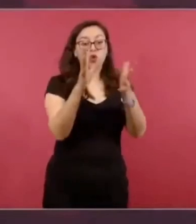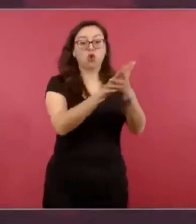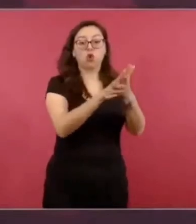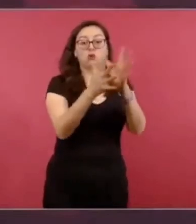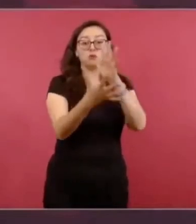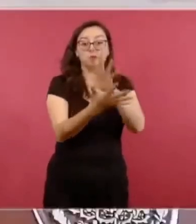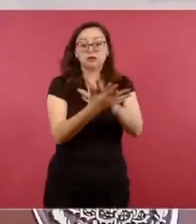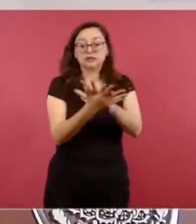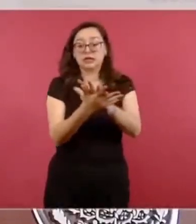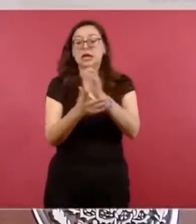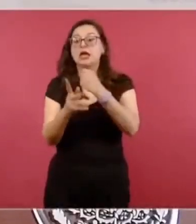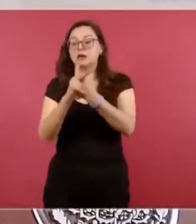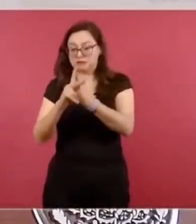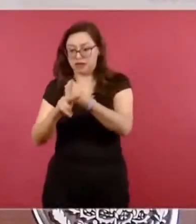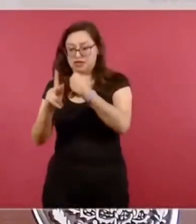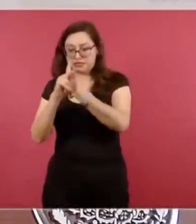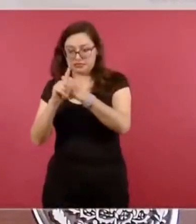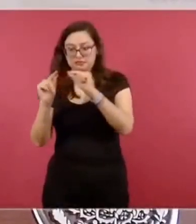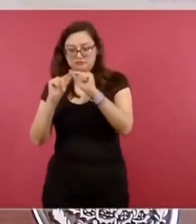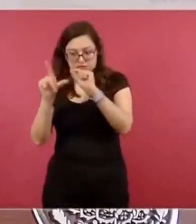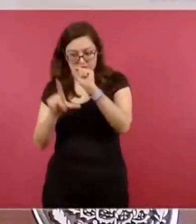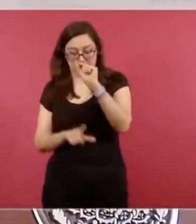de derecha,